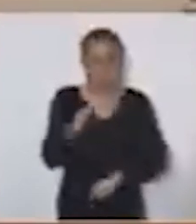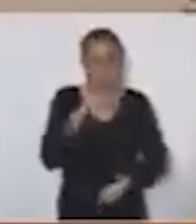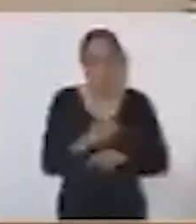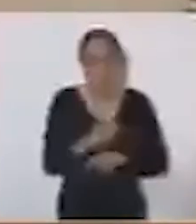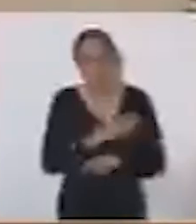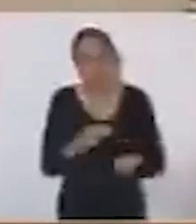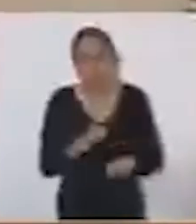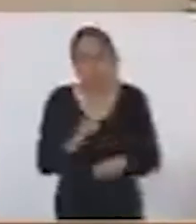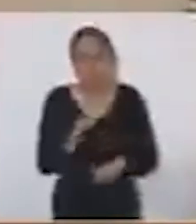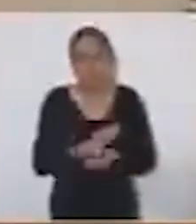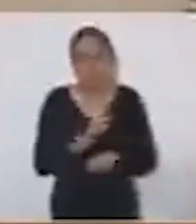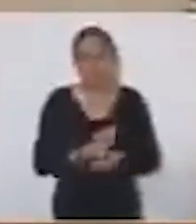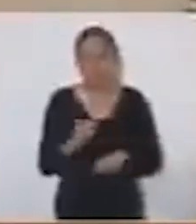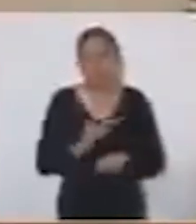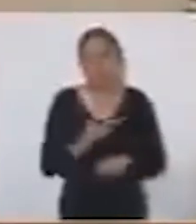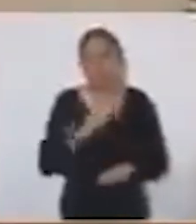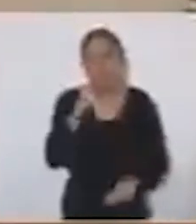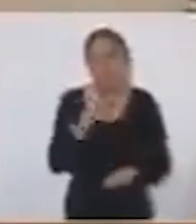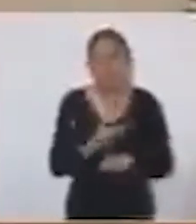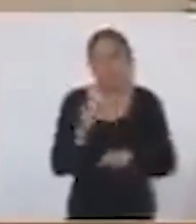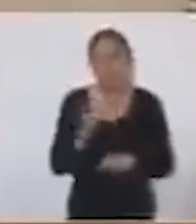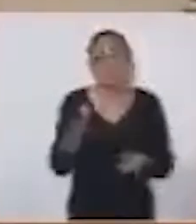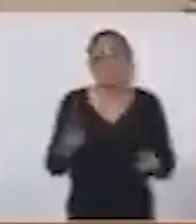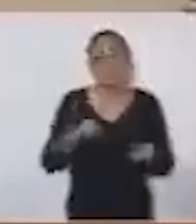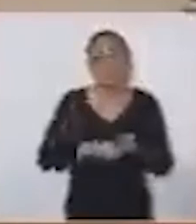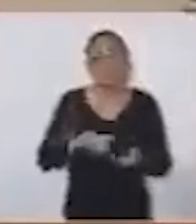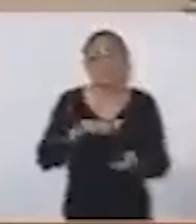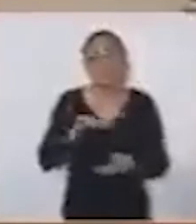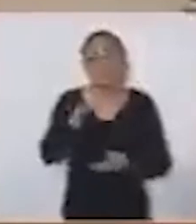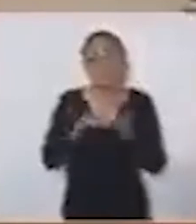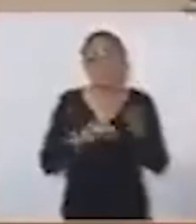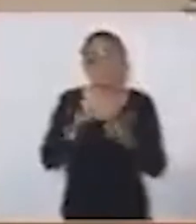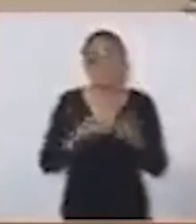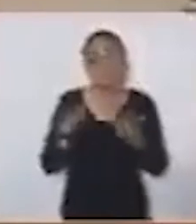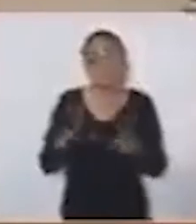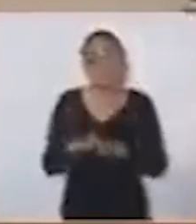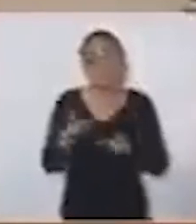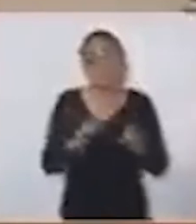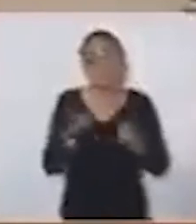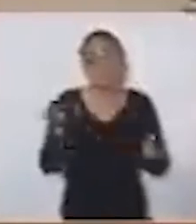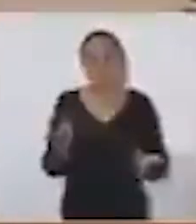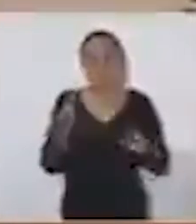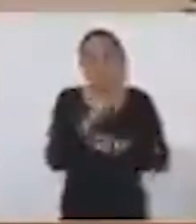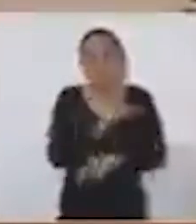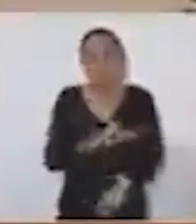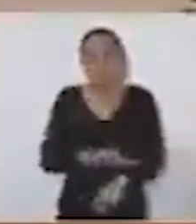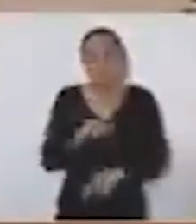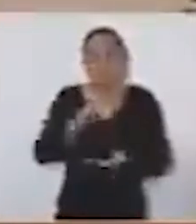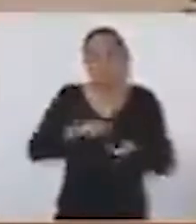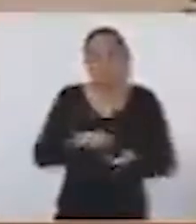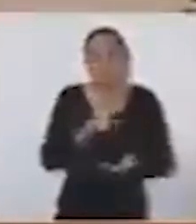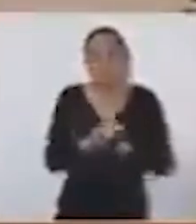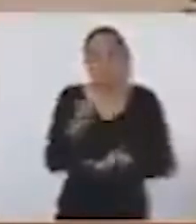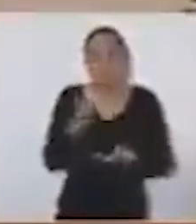responsables buenos se asumirán la responsabilidades porque me haya faltado al manejo honesto de los recursos